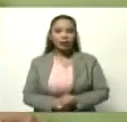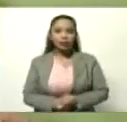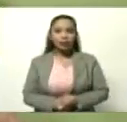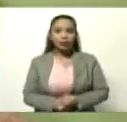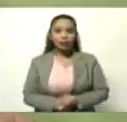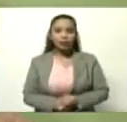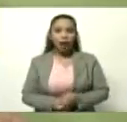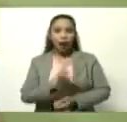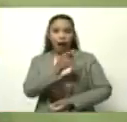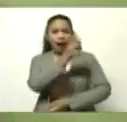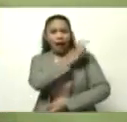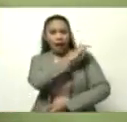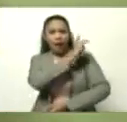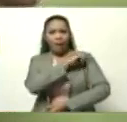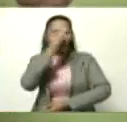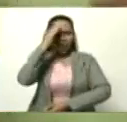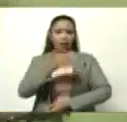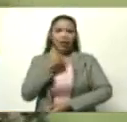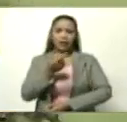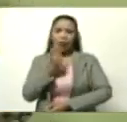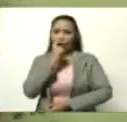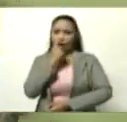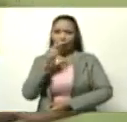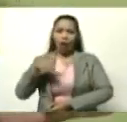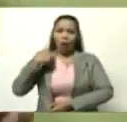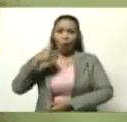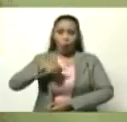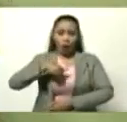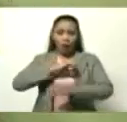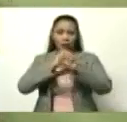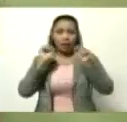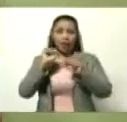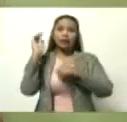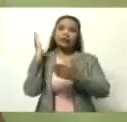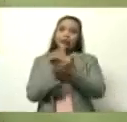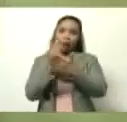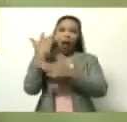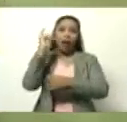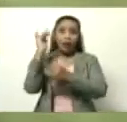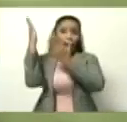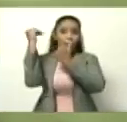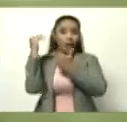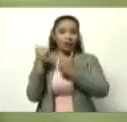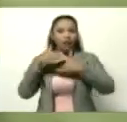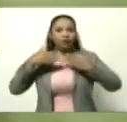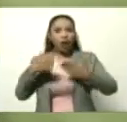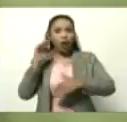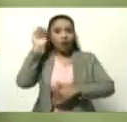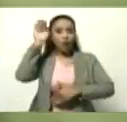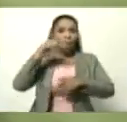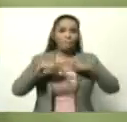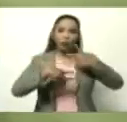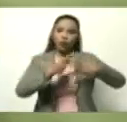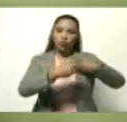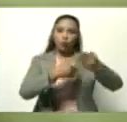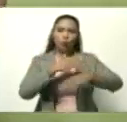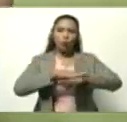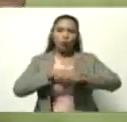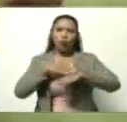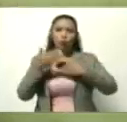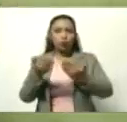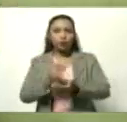general padre nuestra mañana siempre hay esperanza si siempre hay esperanza de que estos procesos pues